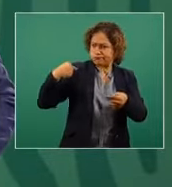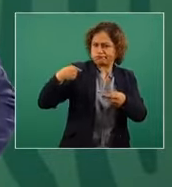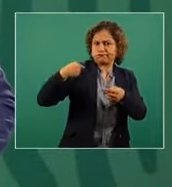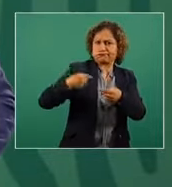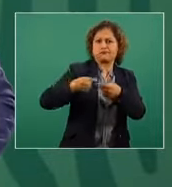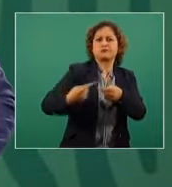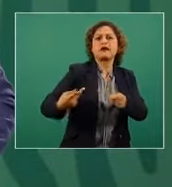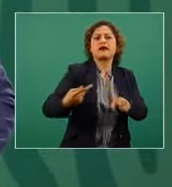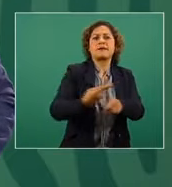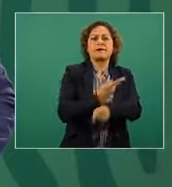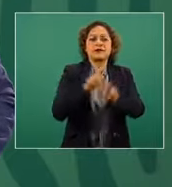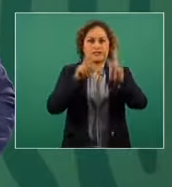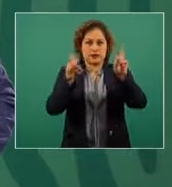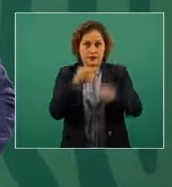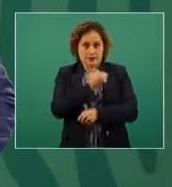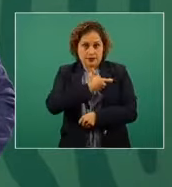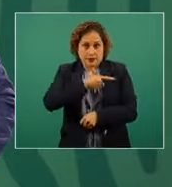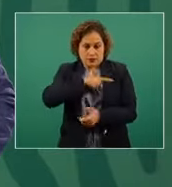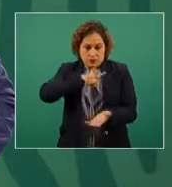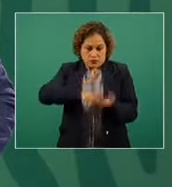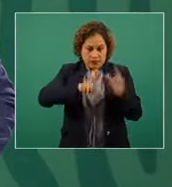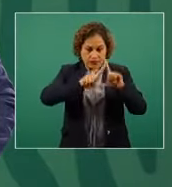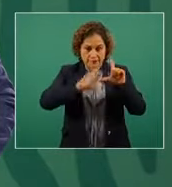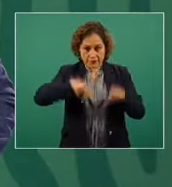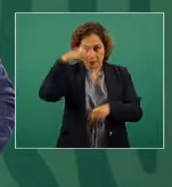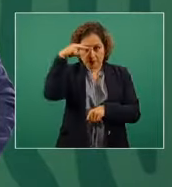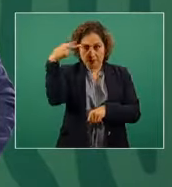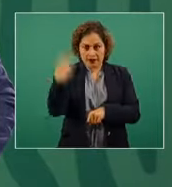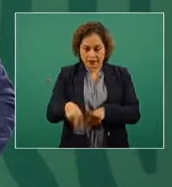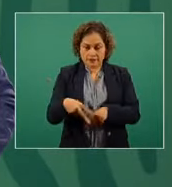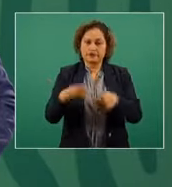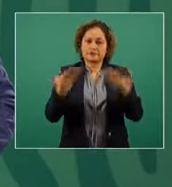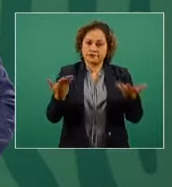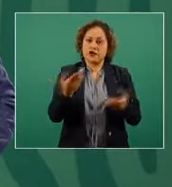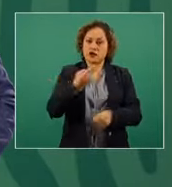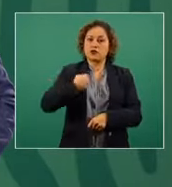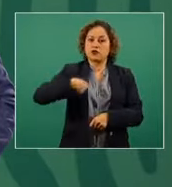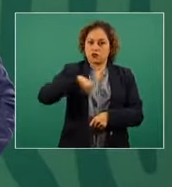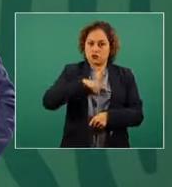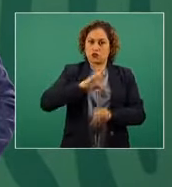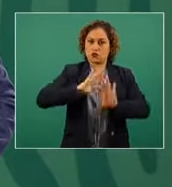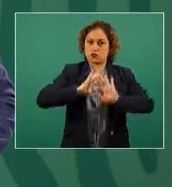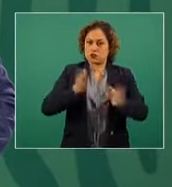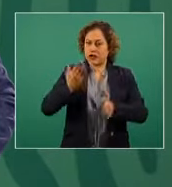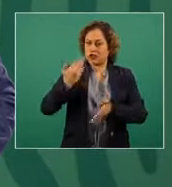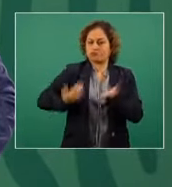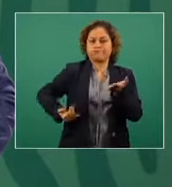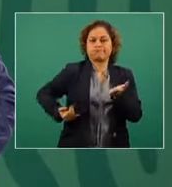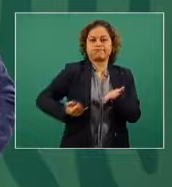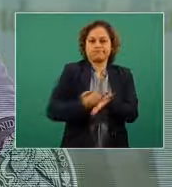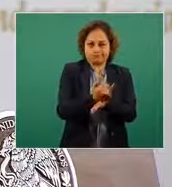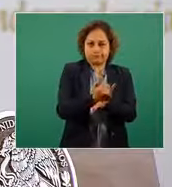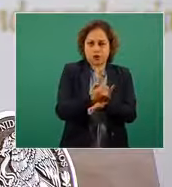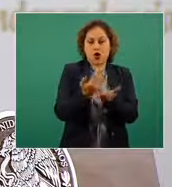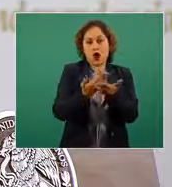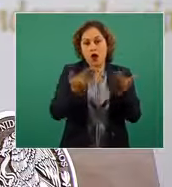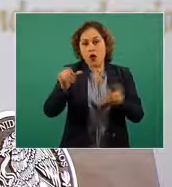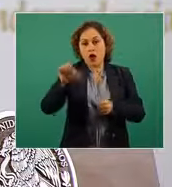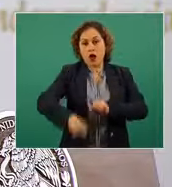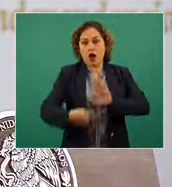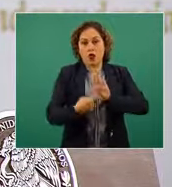de nuestro país, decidimos en el Pulso de la Salud presentarles las